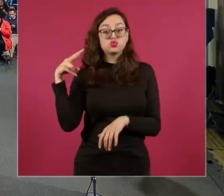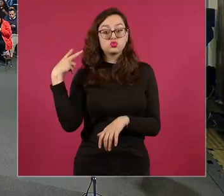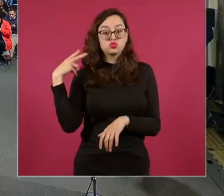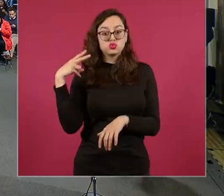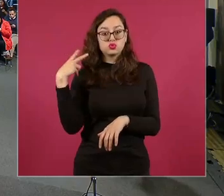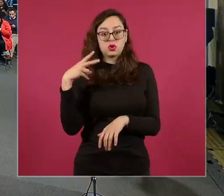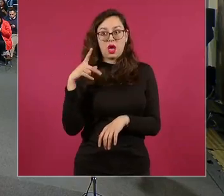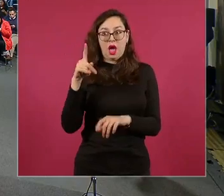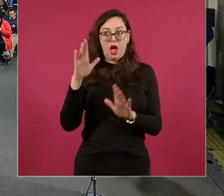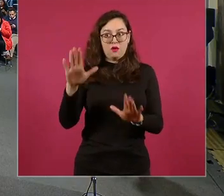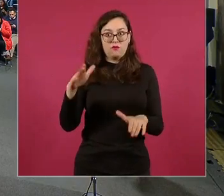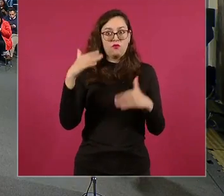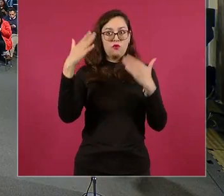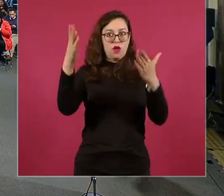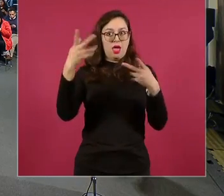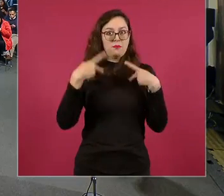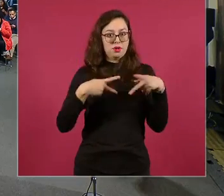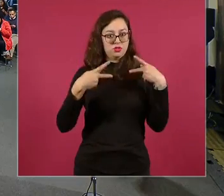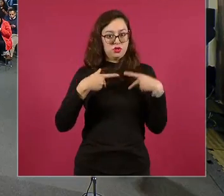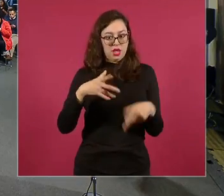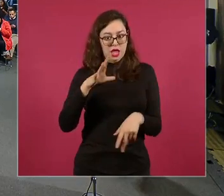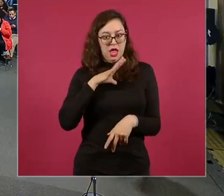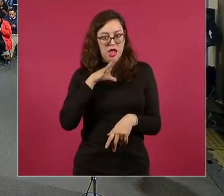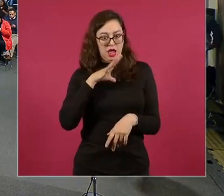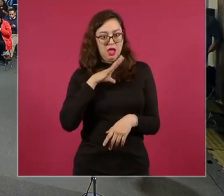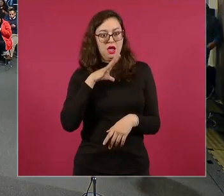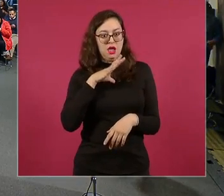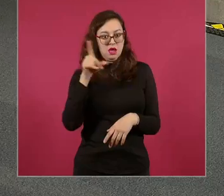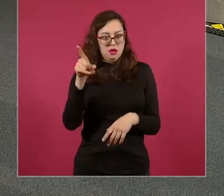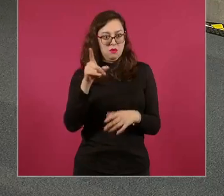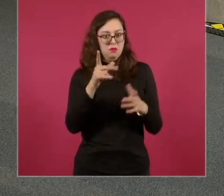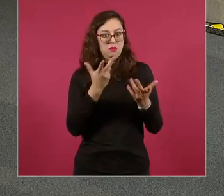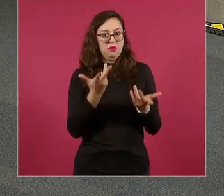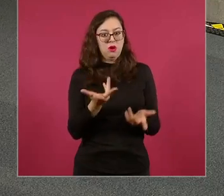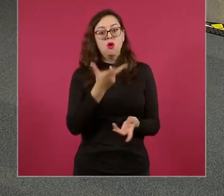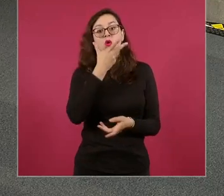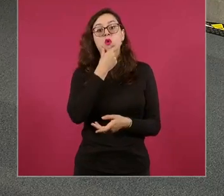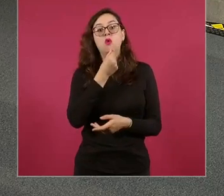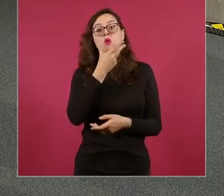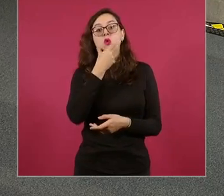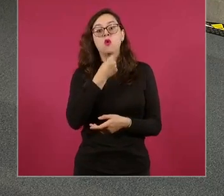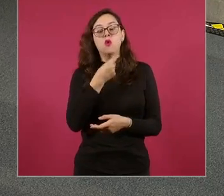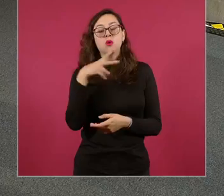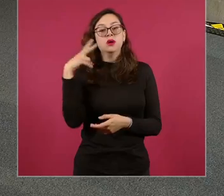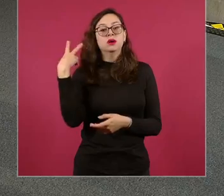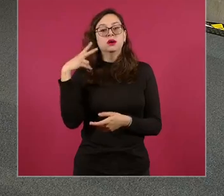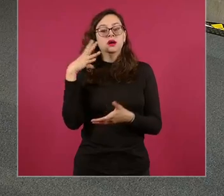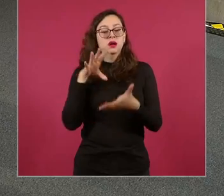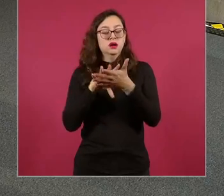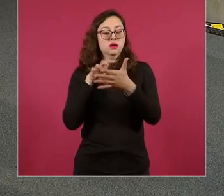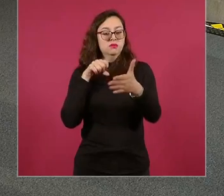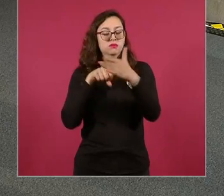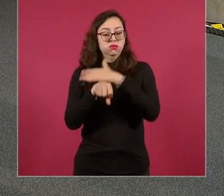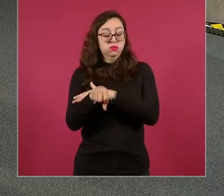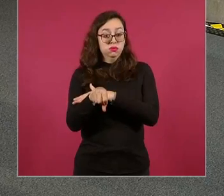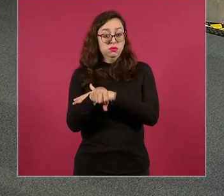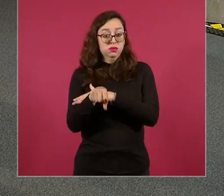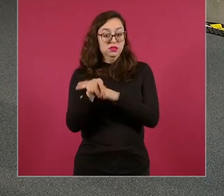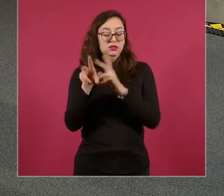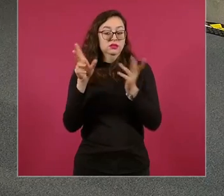afuera estamos manifestando lo acusan de un presunto